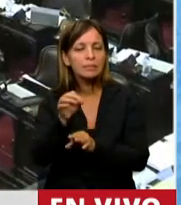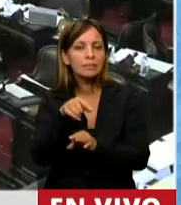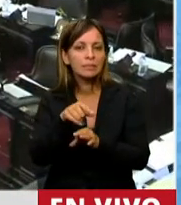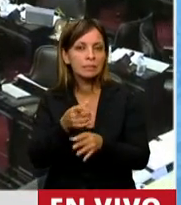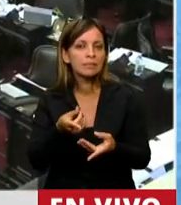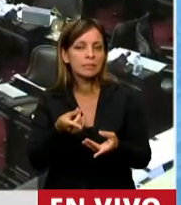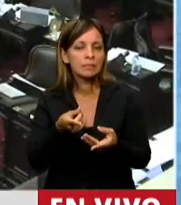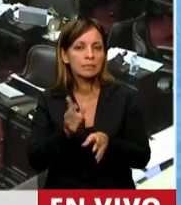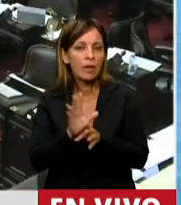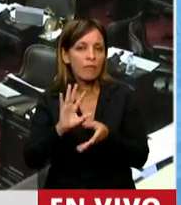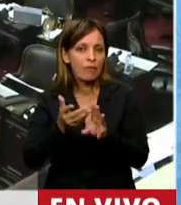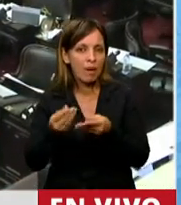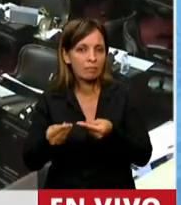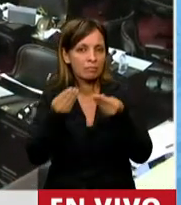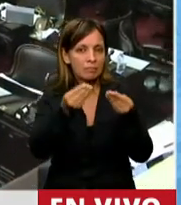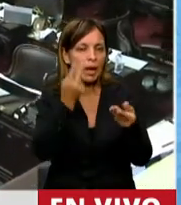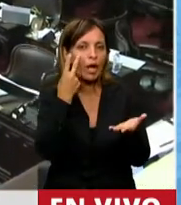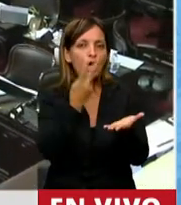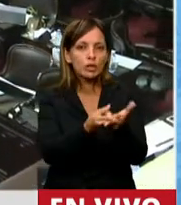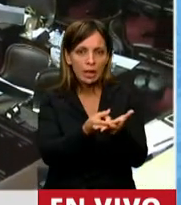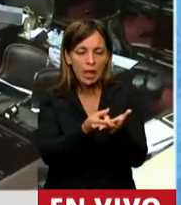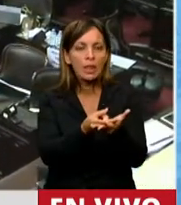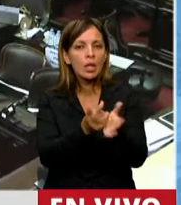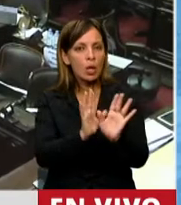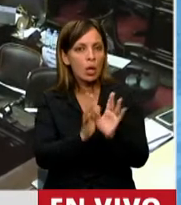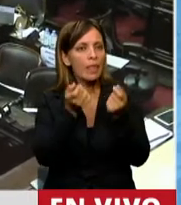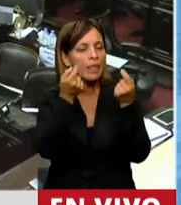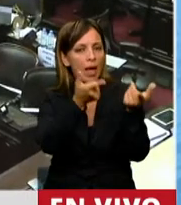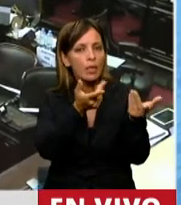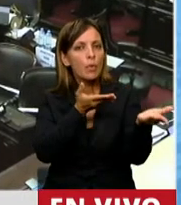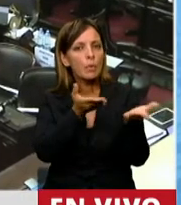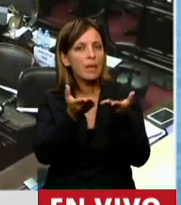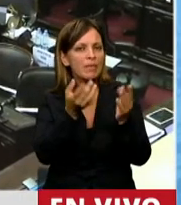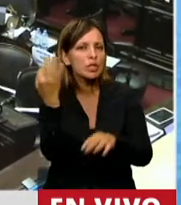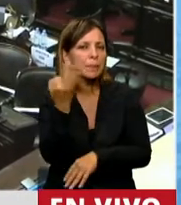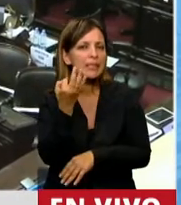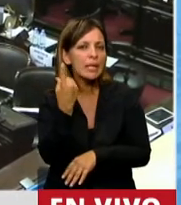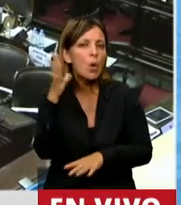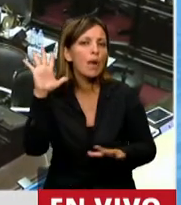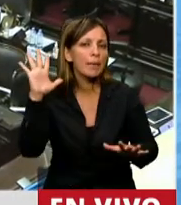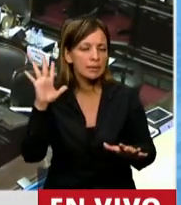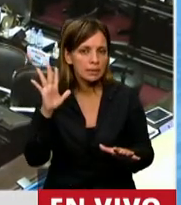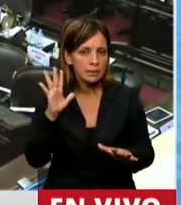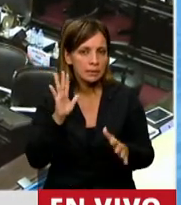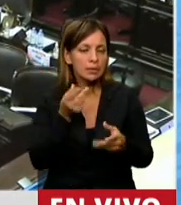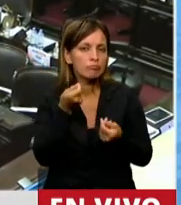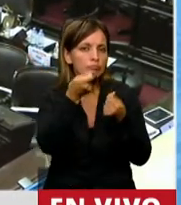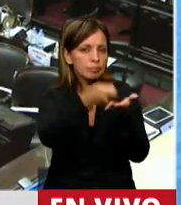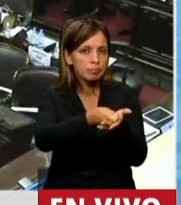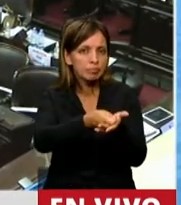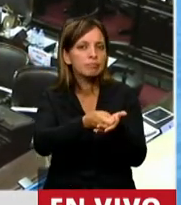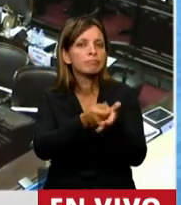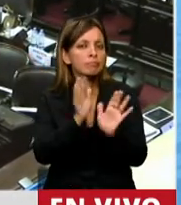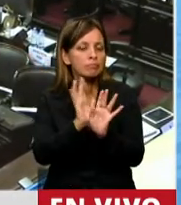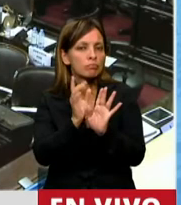el mensaje de elevación, reconociendo y acordando un beneficio extraordinario de carácter económico y acordando